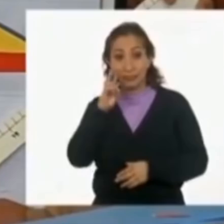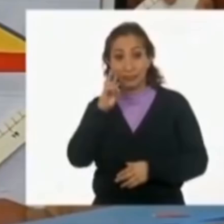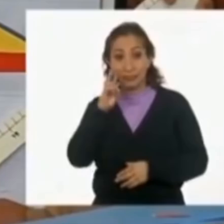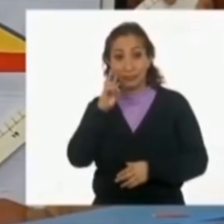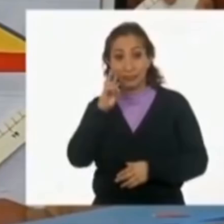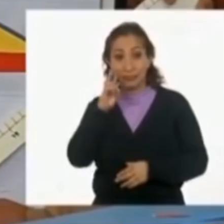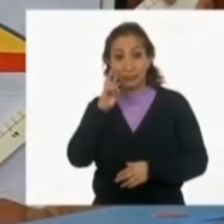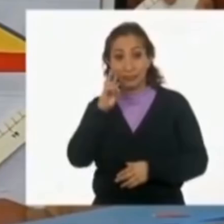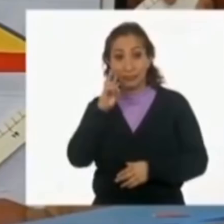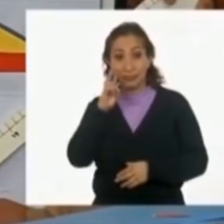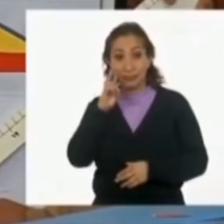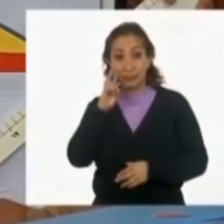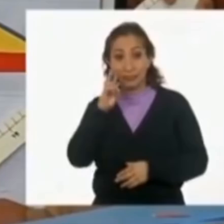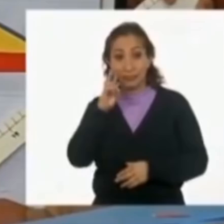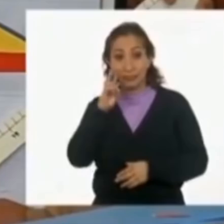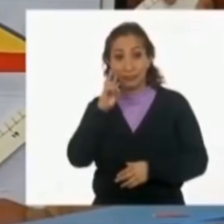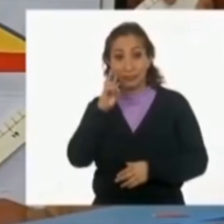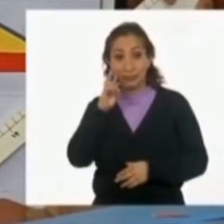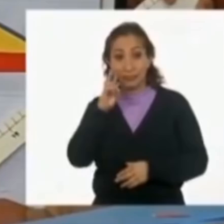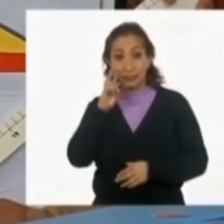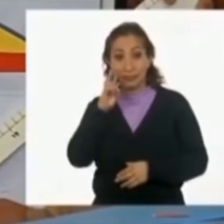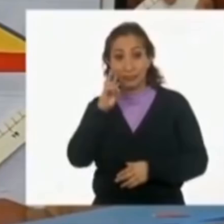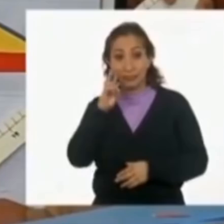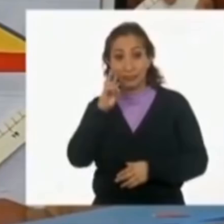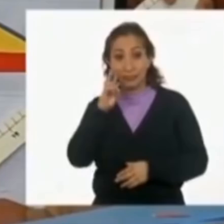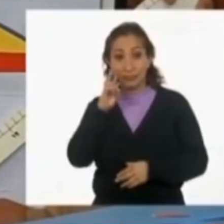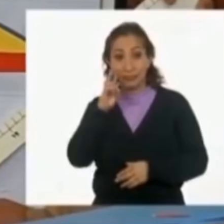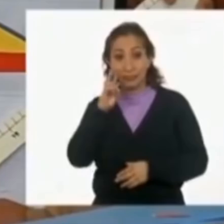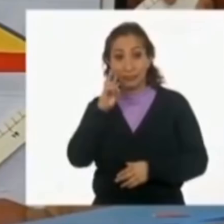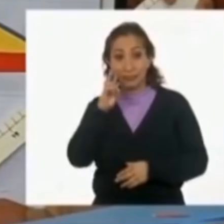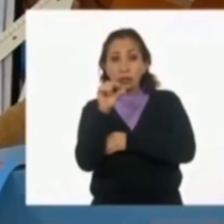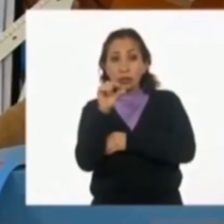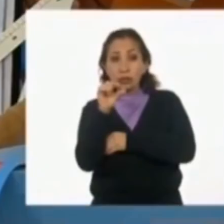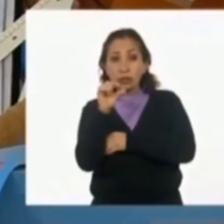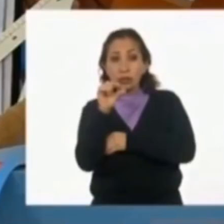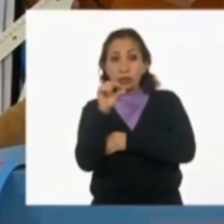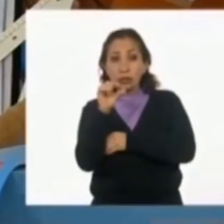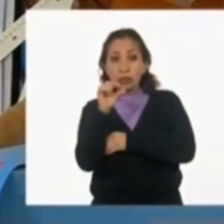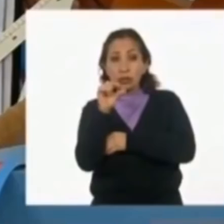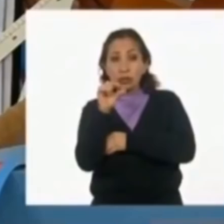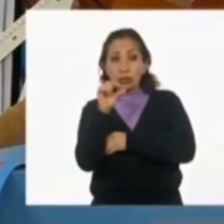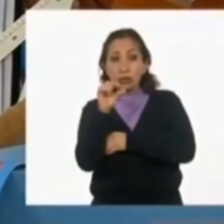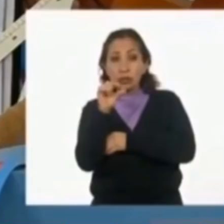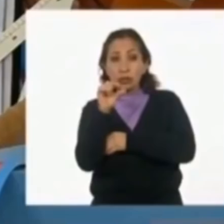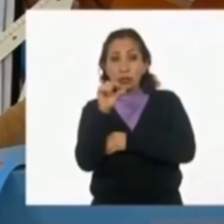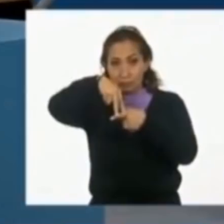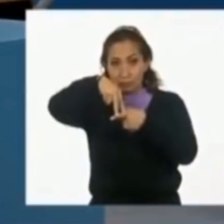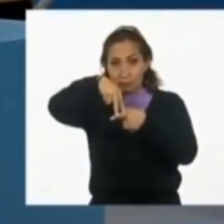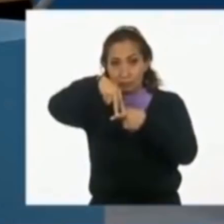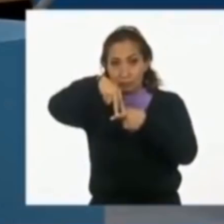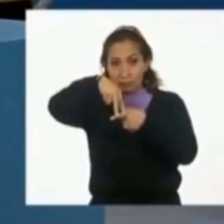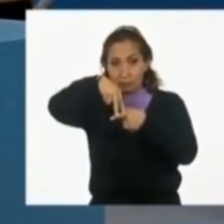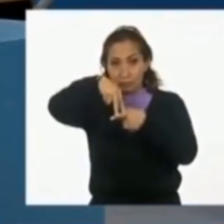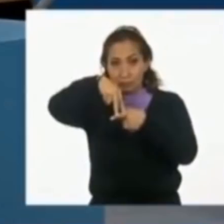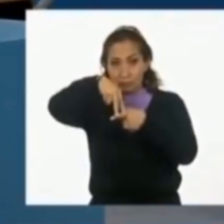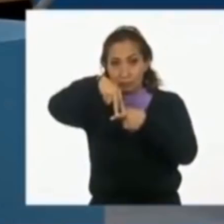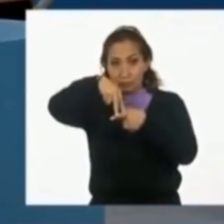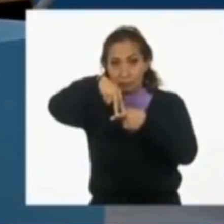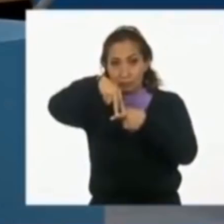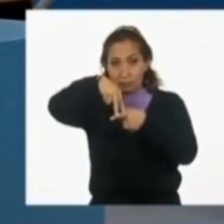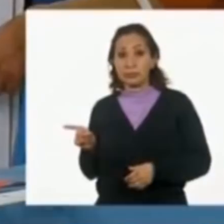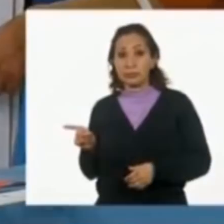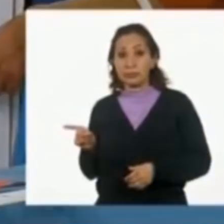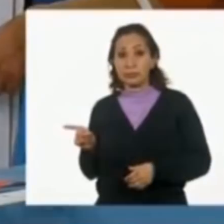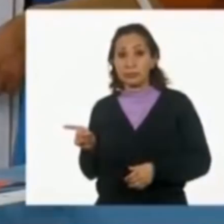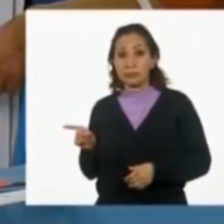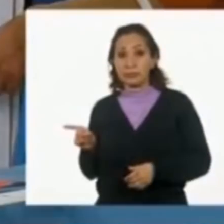y después la escuadra para formar una perpendicular quedando por fuera del triángulo. Vamos a trazar la base con color rojo y ahora vamos a